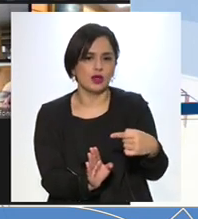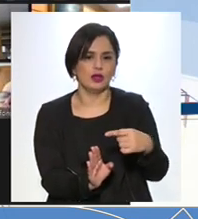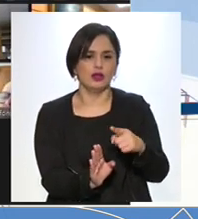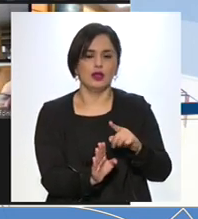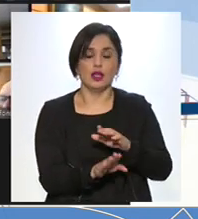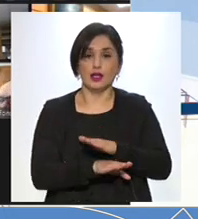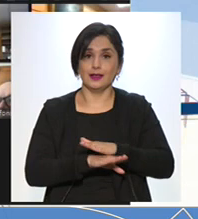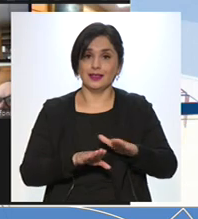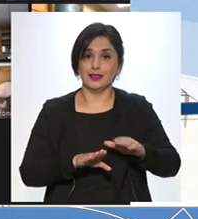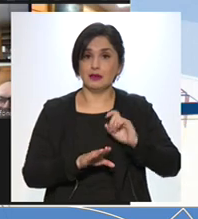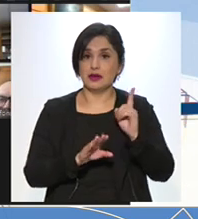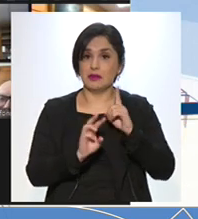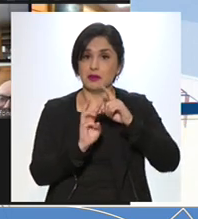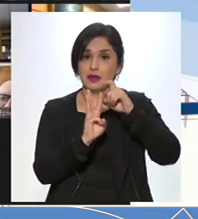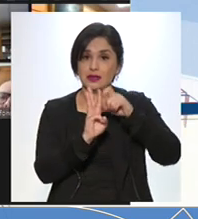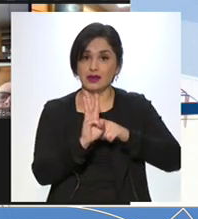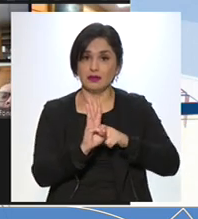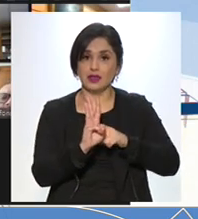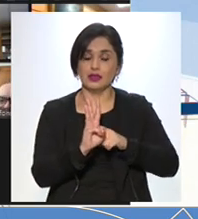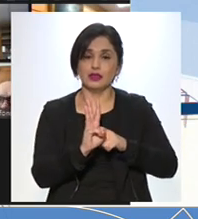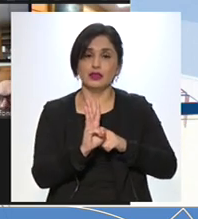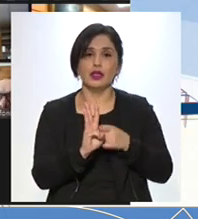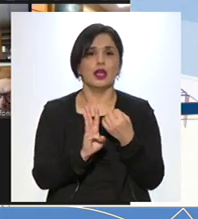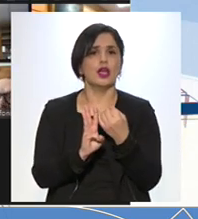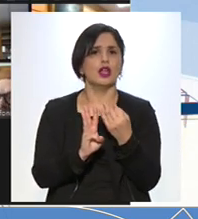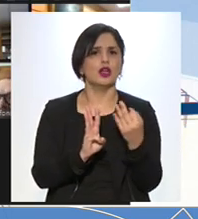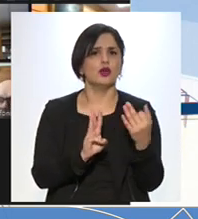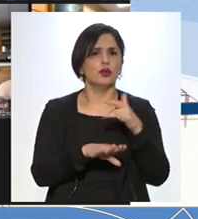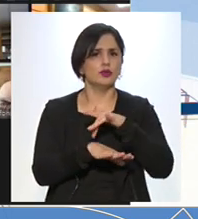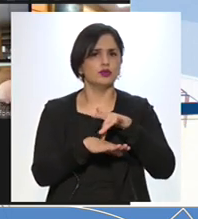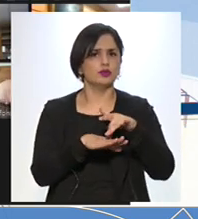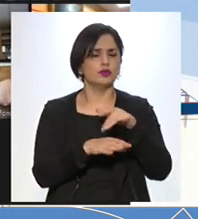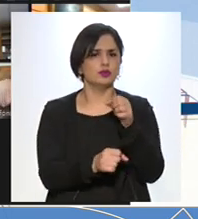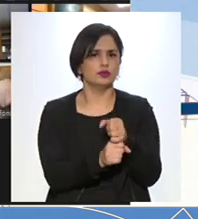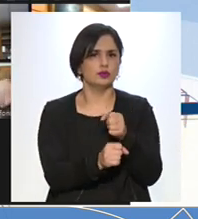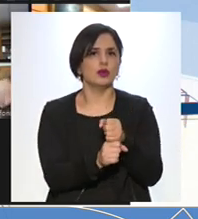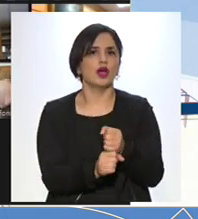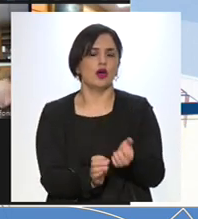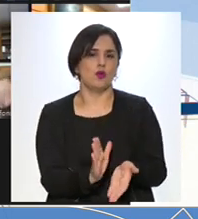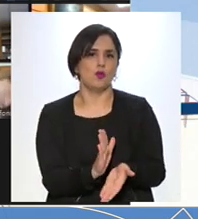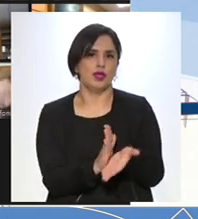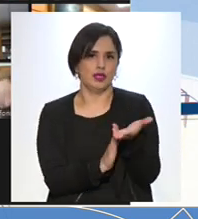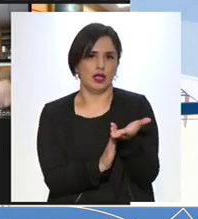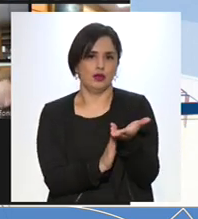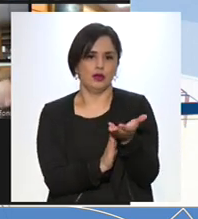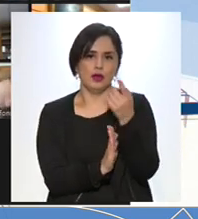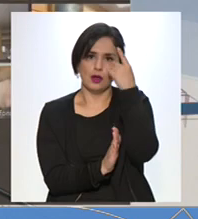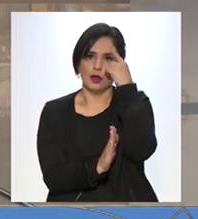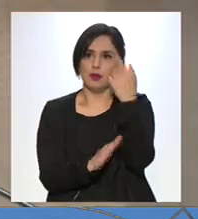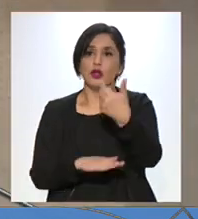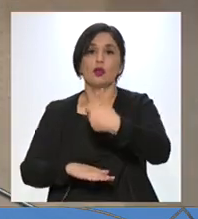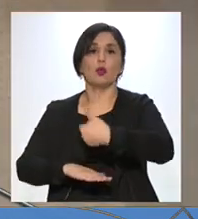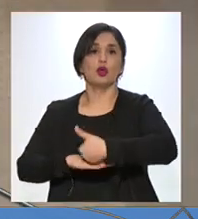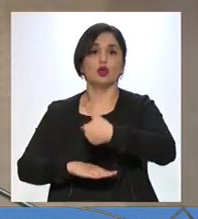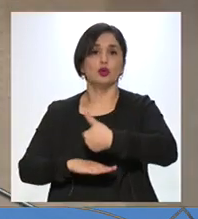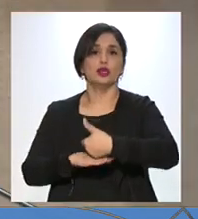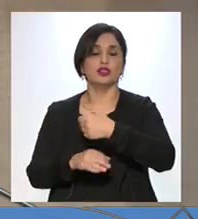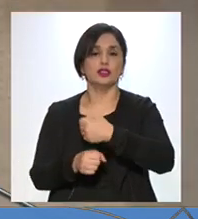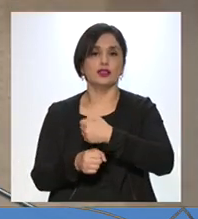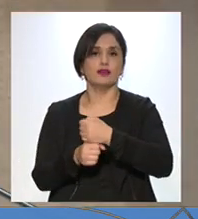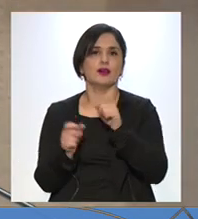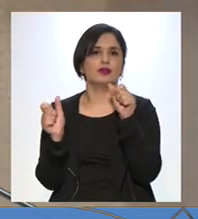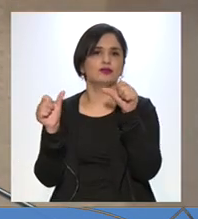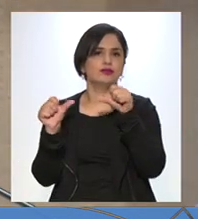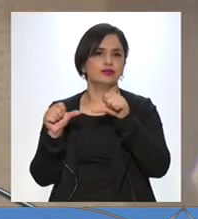primer trimestre, el número de vacantes disponibles en su sitio web ha crecido fuertemente, mientras que el número de postulaciones a dichos puestos laborales tuvo